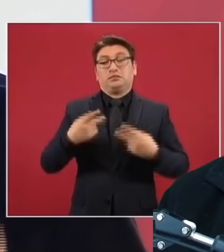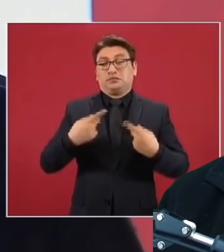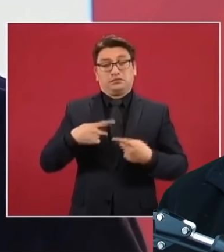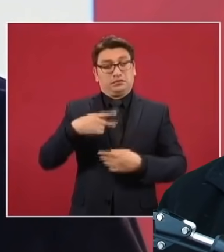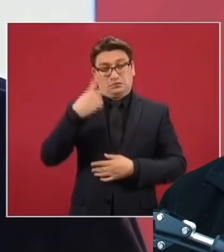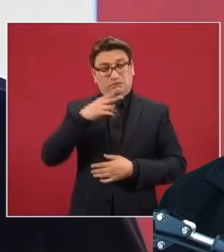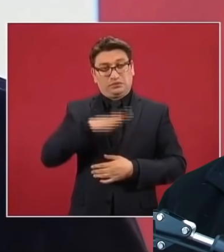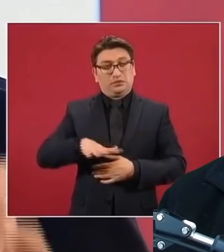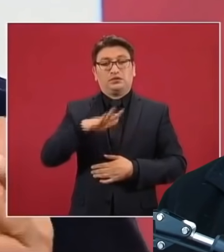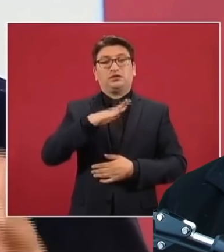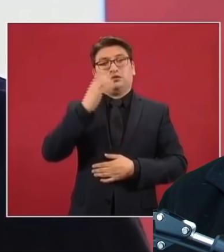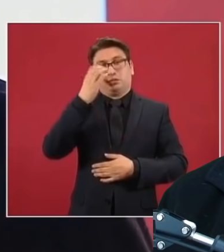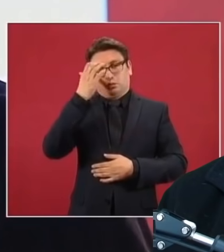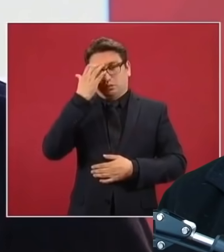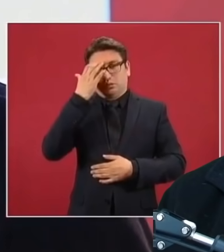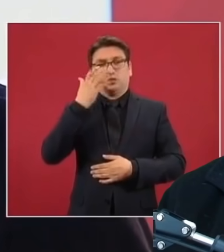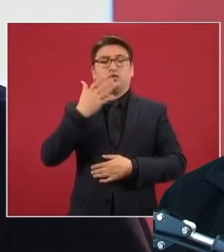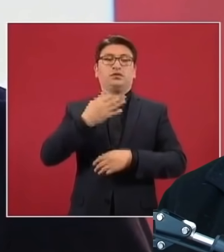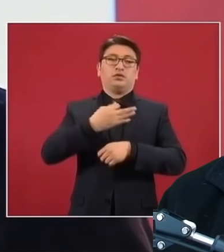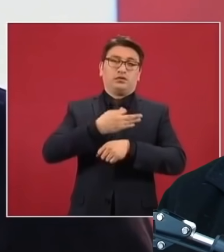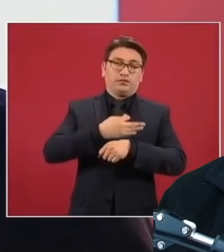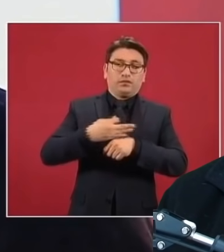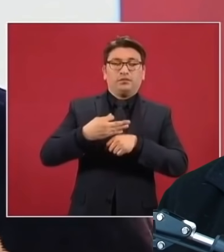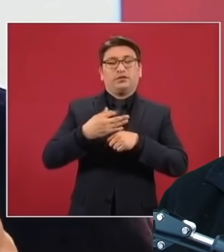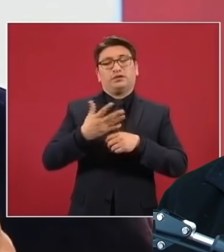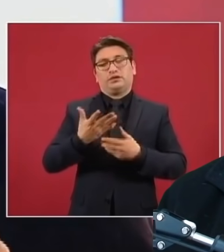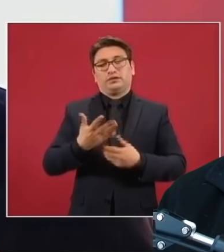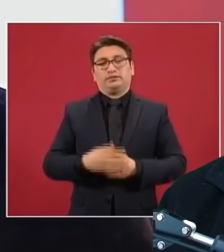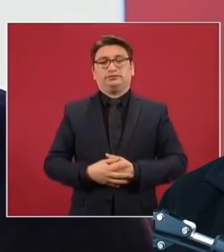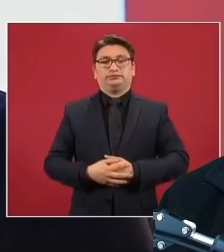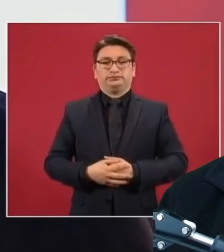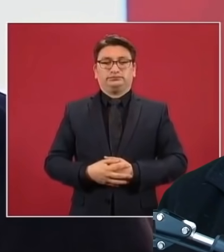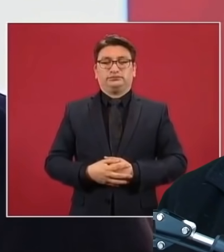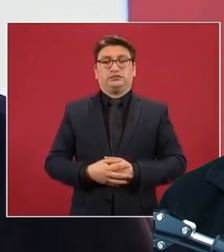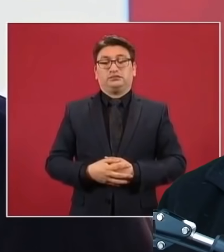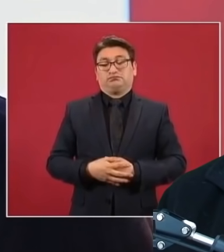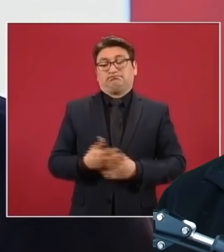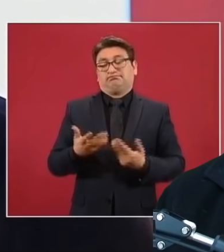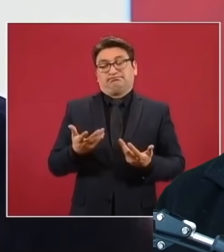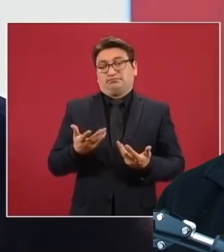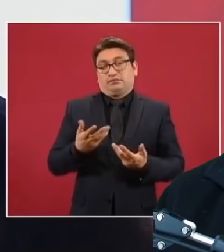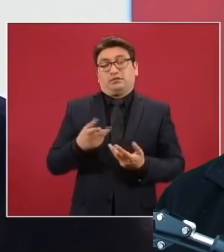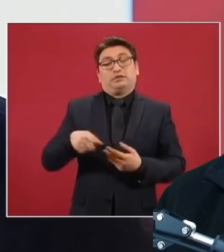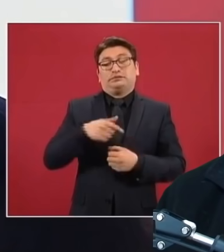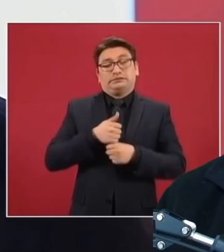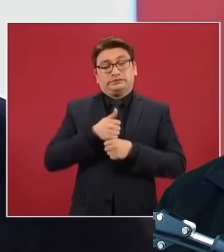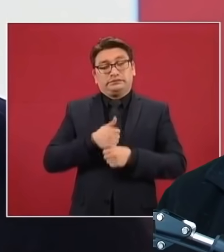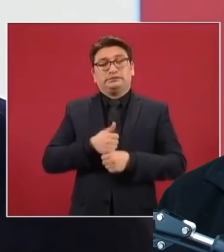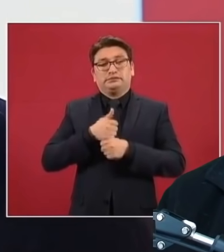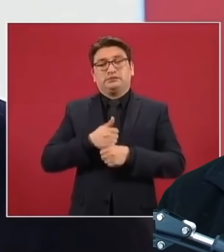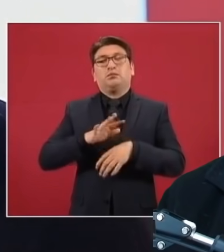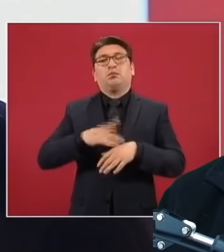mexicanos, conocidos, familiares cercanos, que están padeciendo de